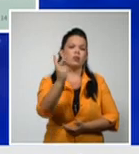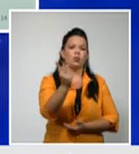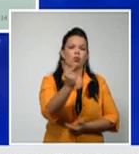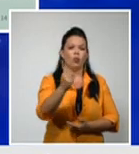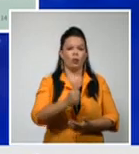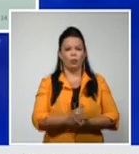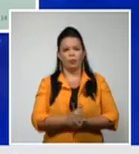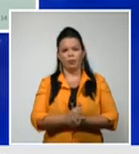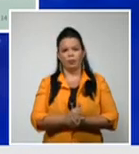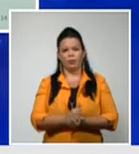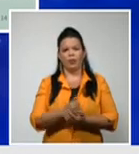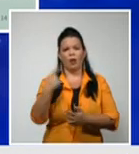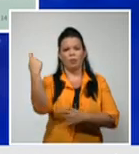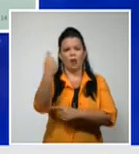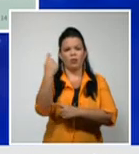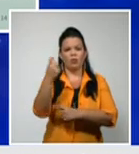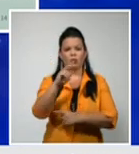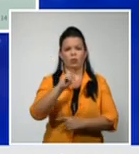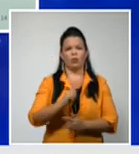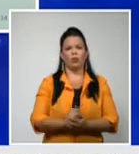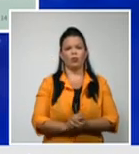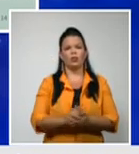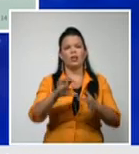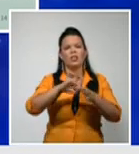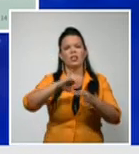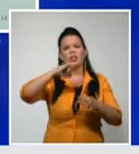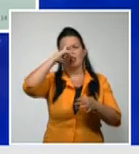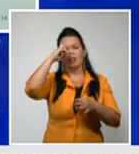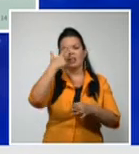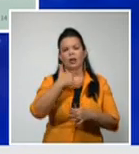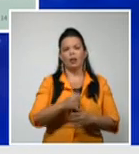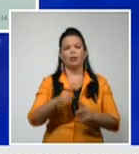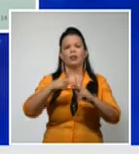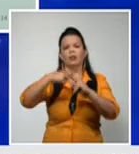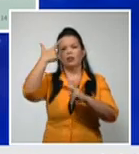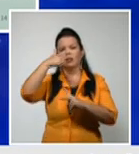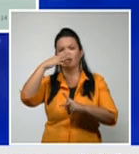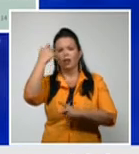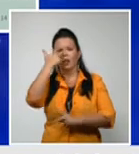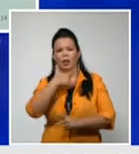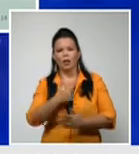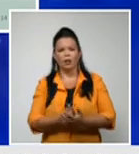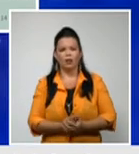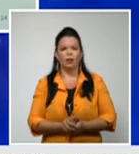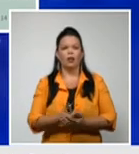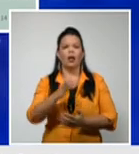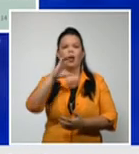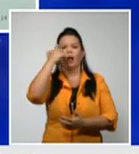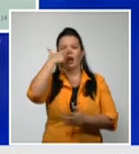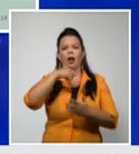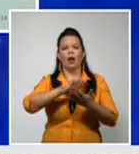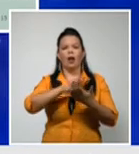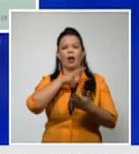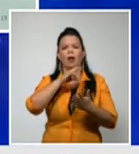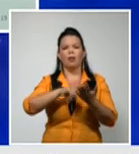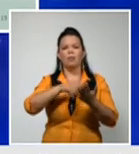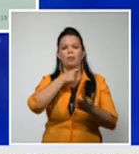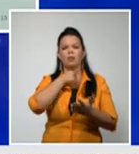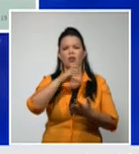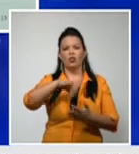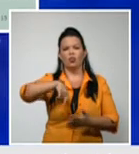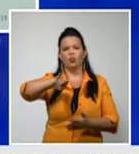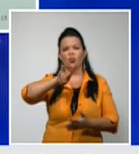Mazó, Guisa, Yara y Campechuela con 1 en cada uno. Y en la curva que expresa